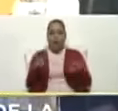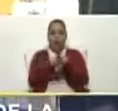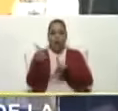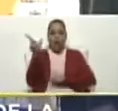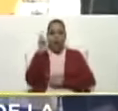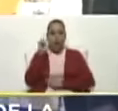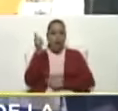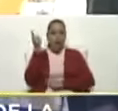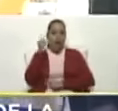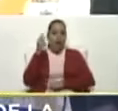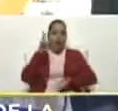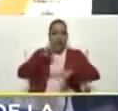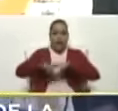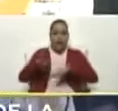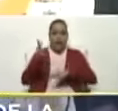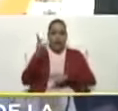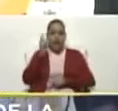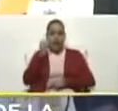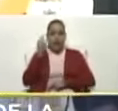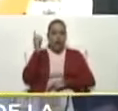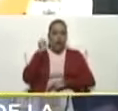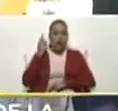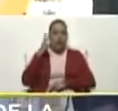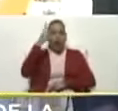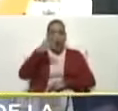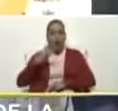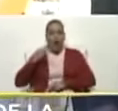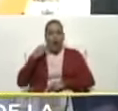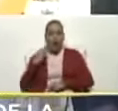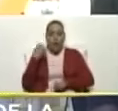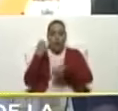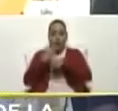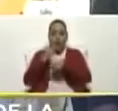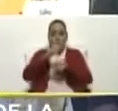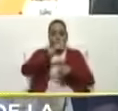mujer, es el niño, es el joven, es el obrero, es el campesino.